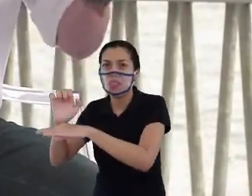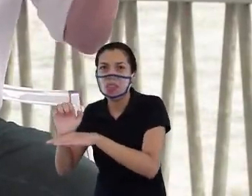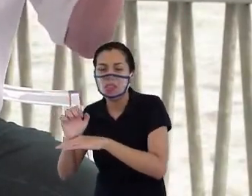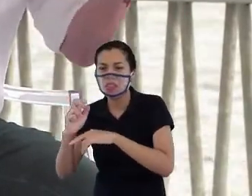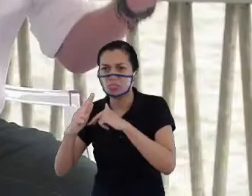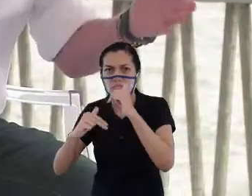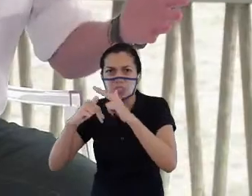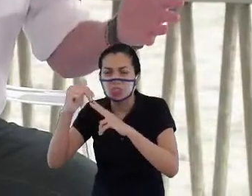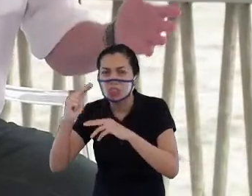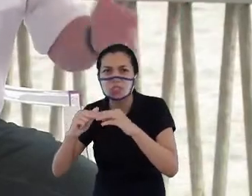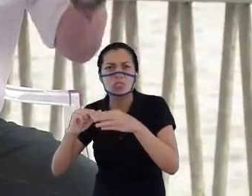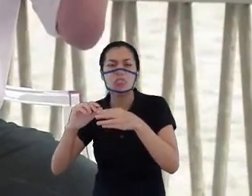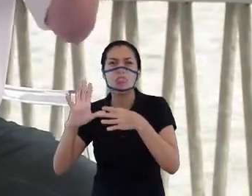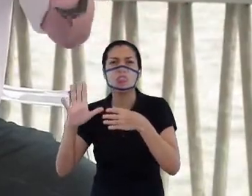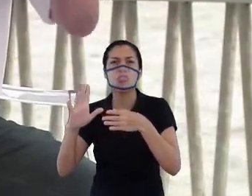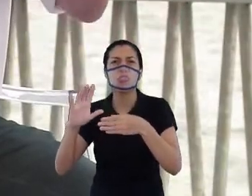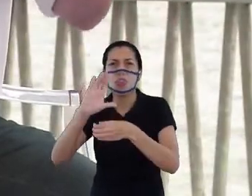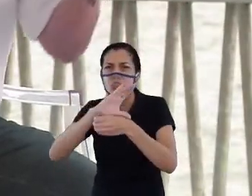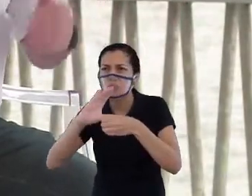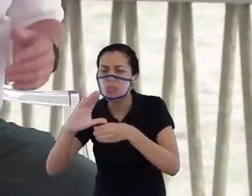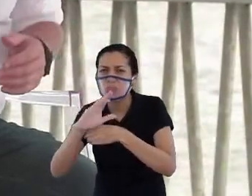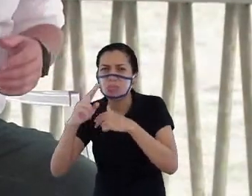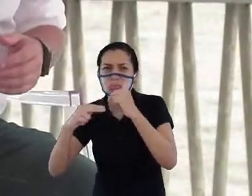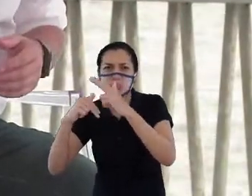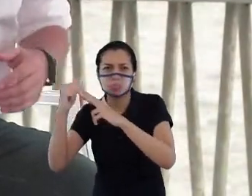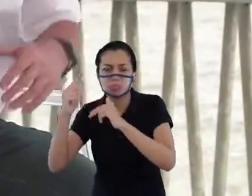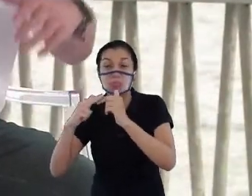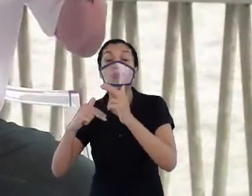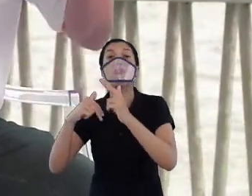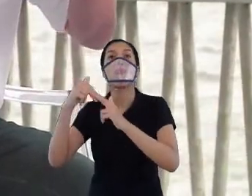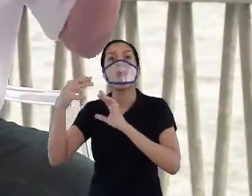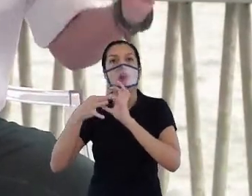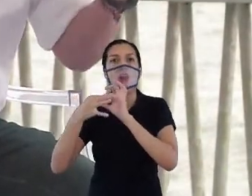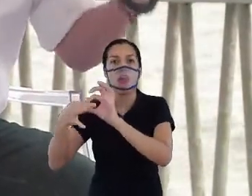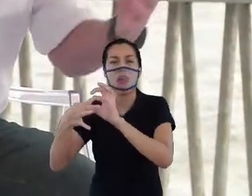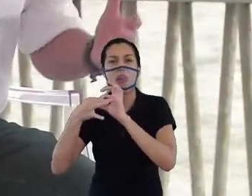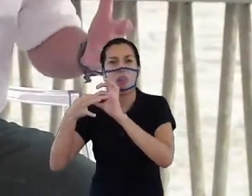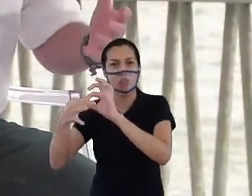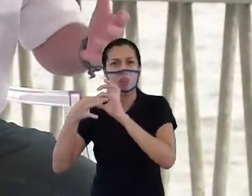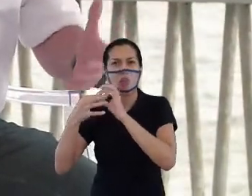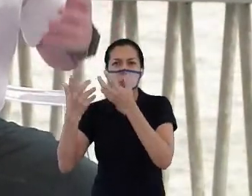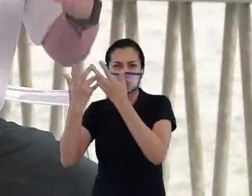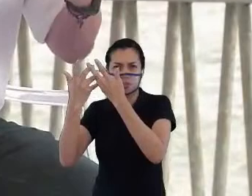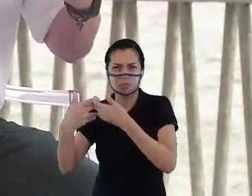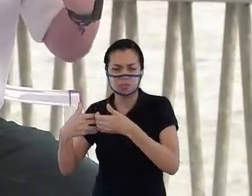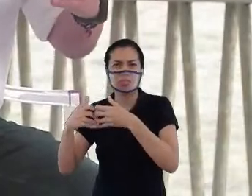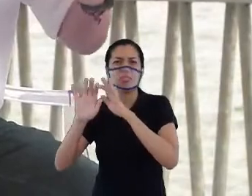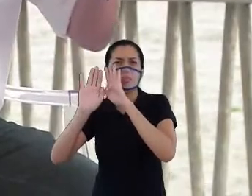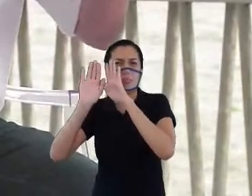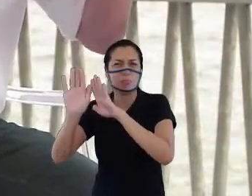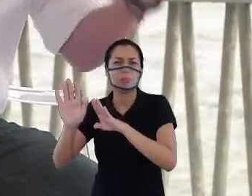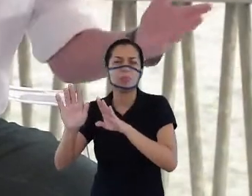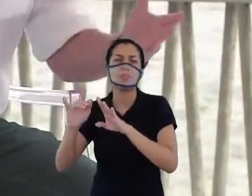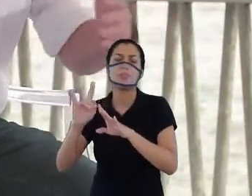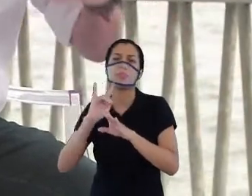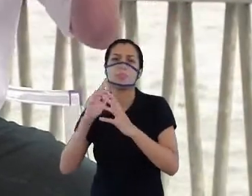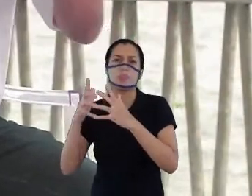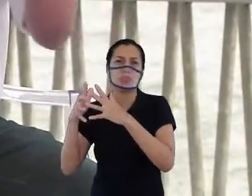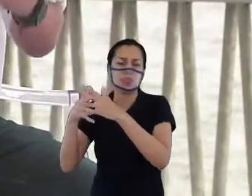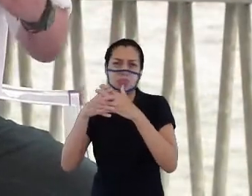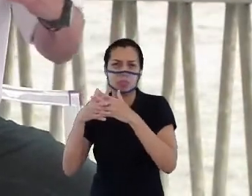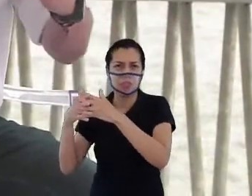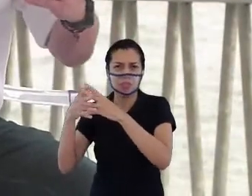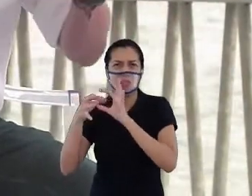El grupo Björk Ingels, Sistemática, que es una de las mejores firmas de movilidad en el mundo, en asocio con la Universidad de Nueva York,